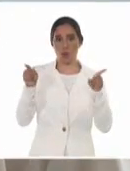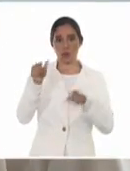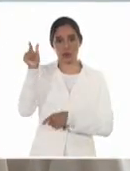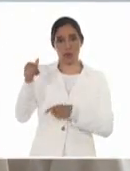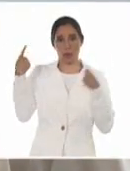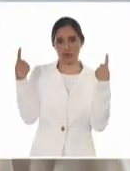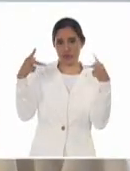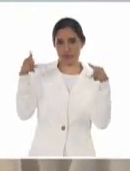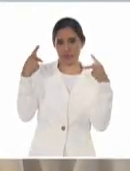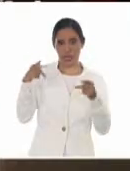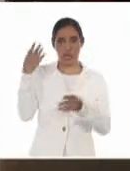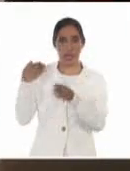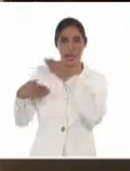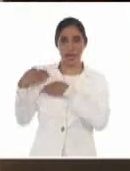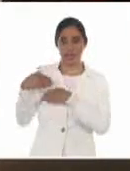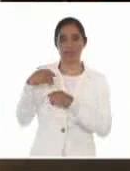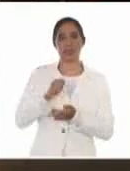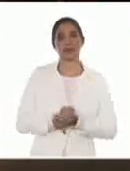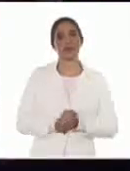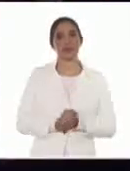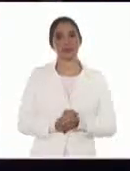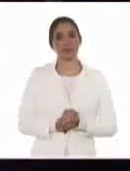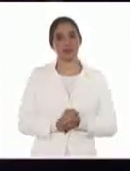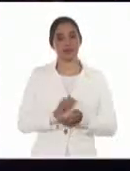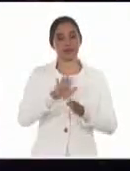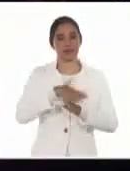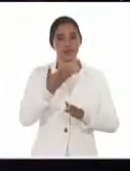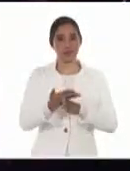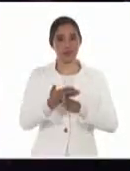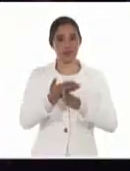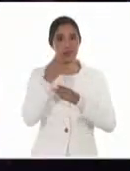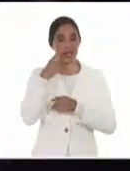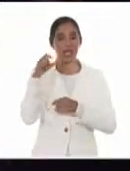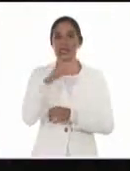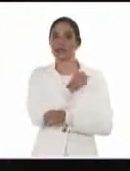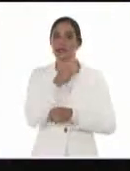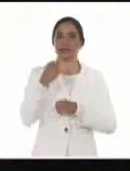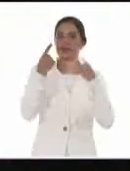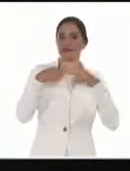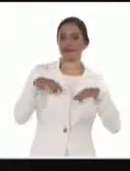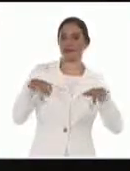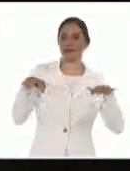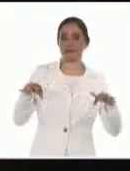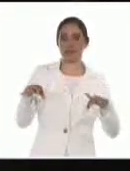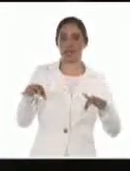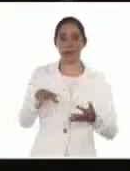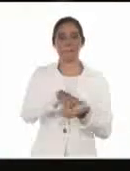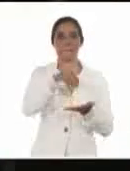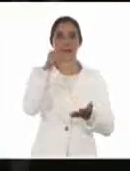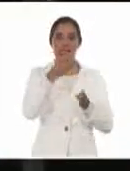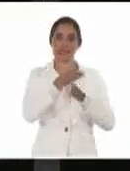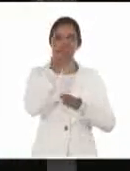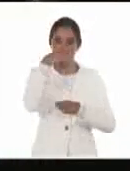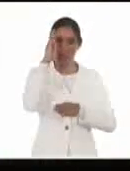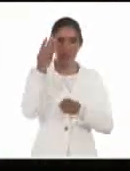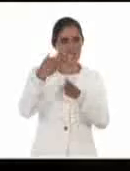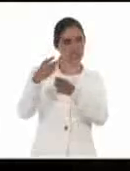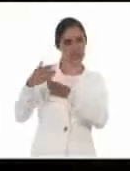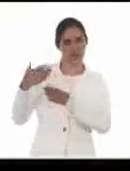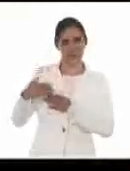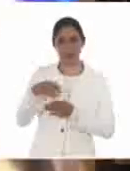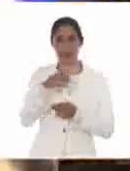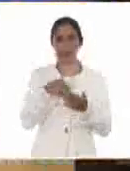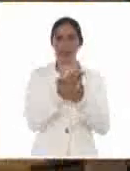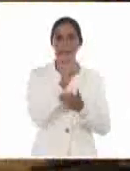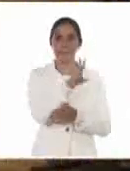entre otros compositores. Posterior al concierto se activará la Plaza Cultural Santiaguera con varias descargas. El 22